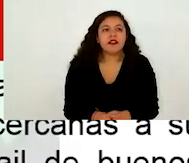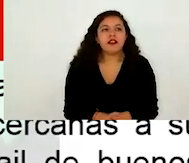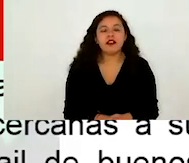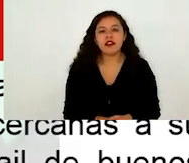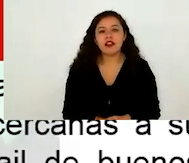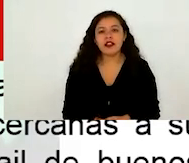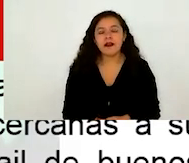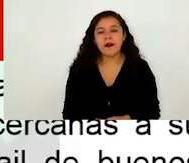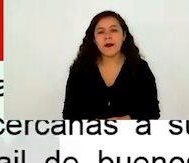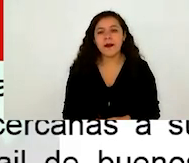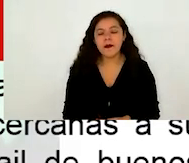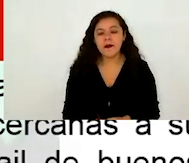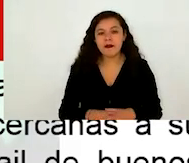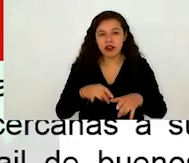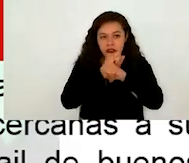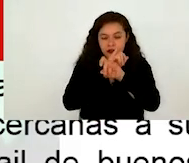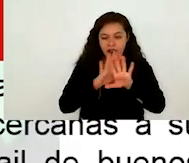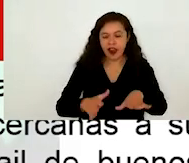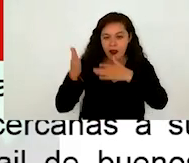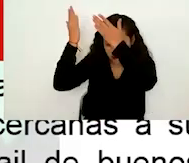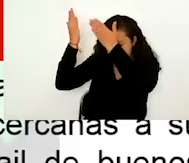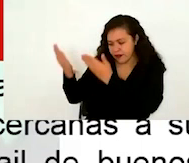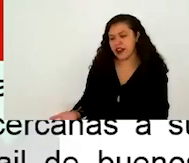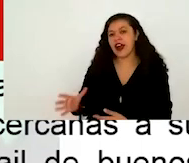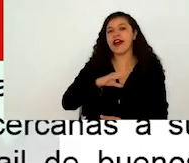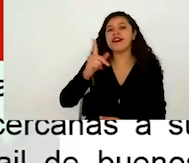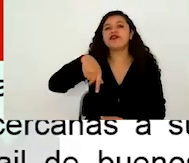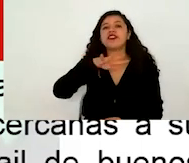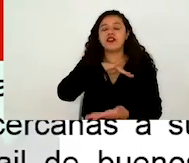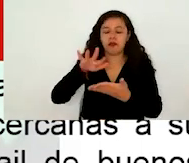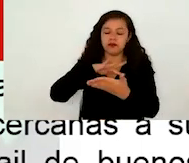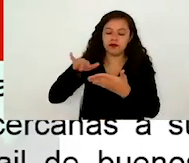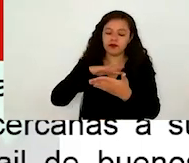con la información que tenemos aquí el que ustedes están leyendo